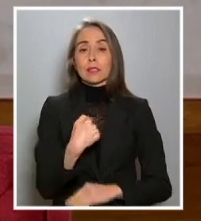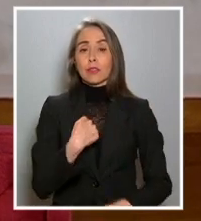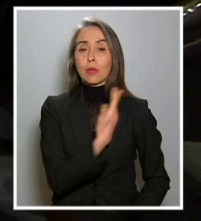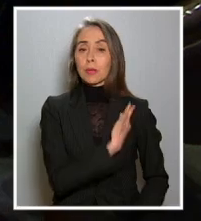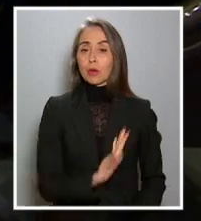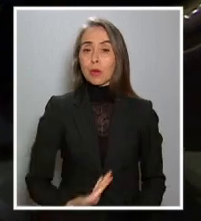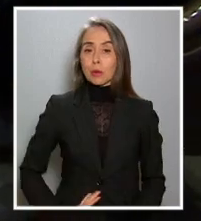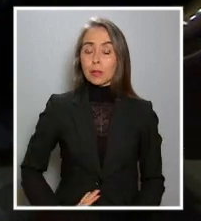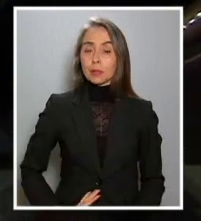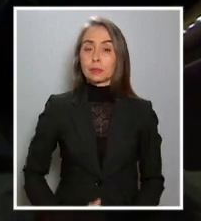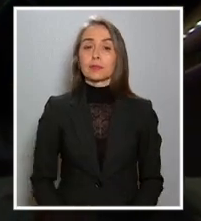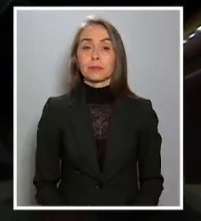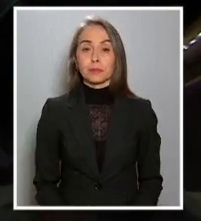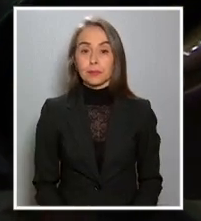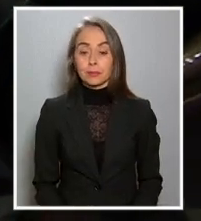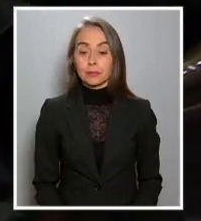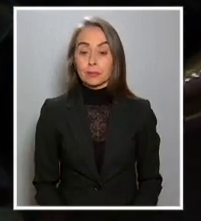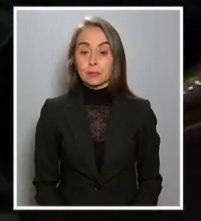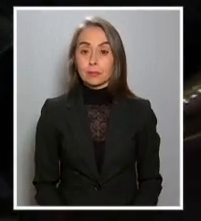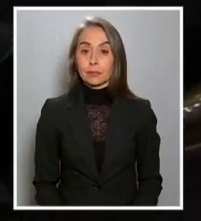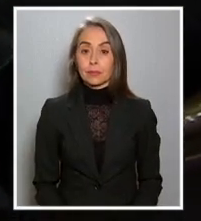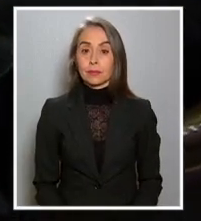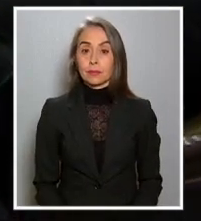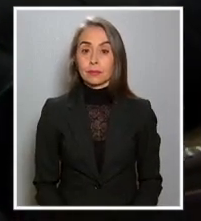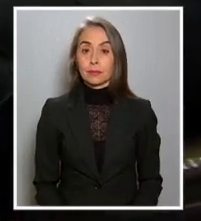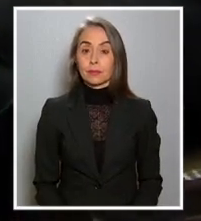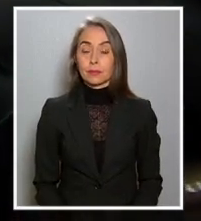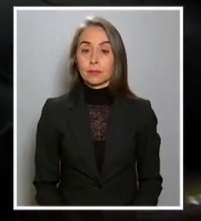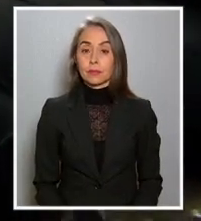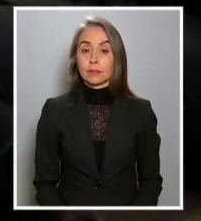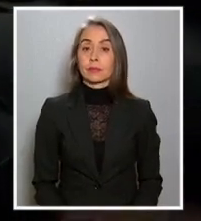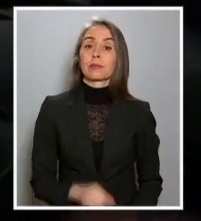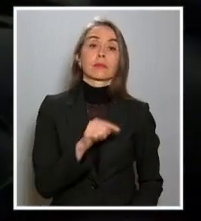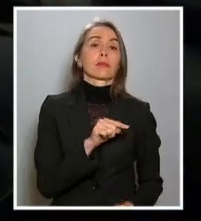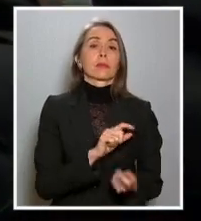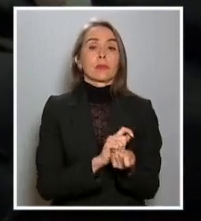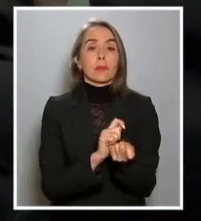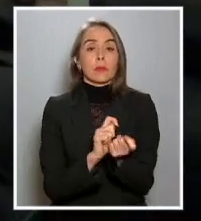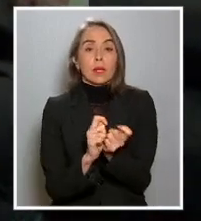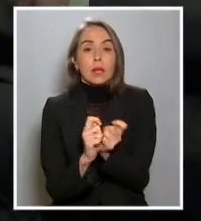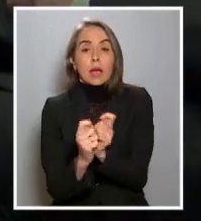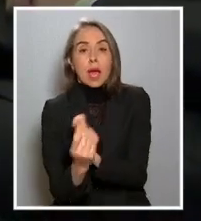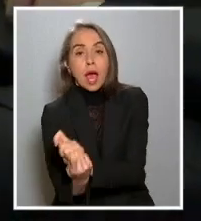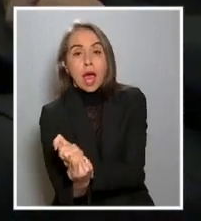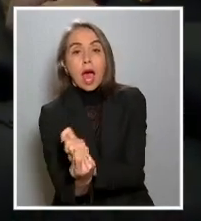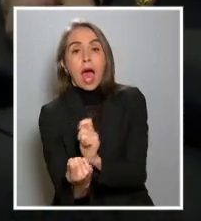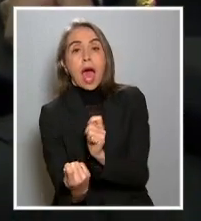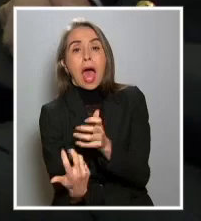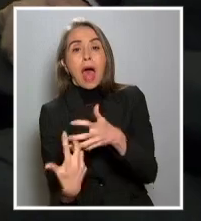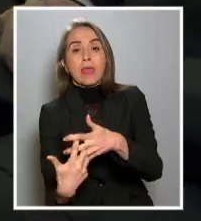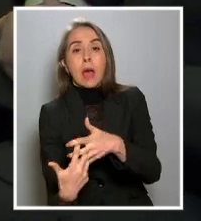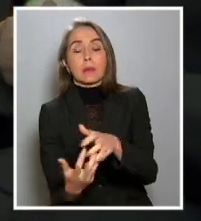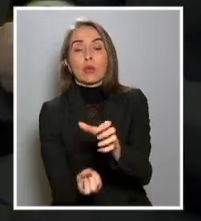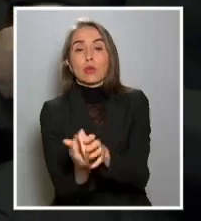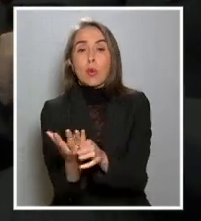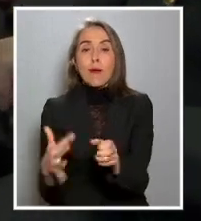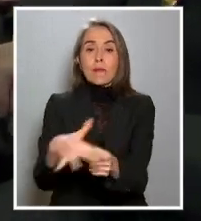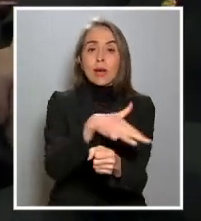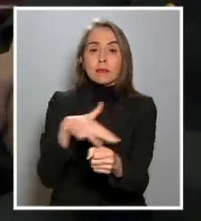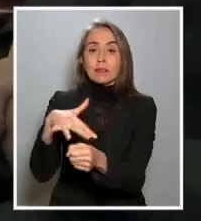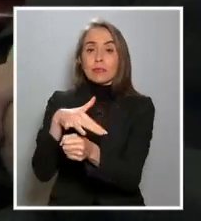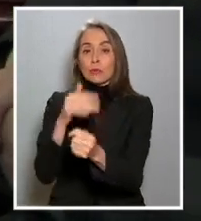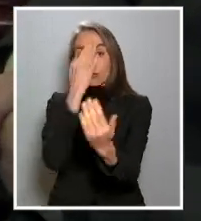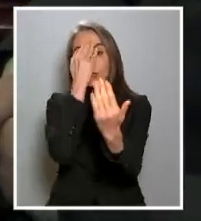gobierno, la que nos va adaptando a los nuevos escenarios que